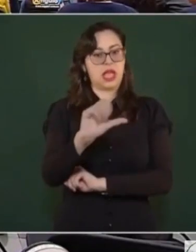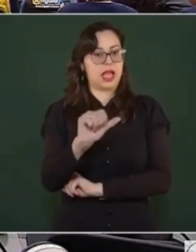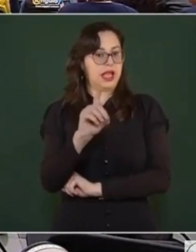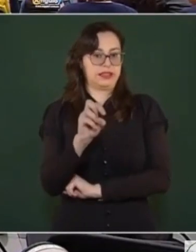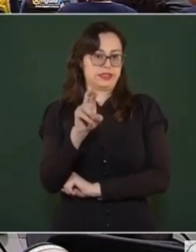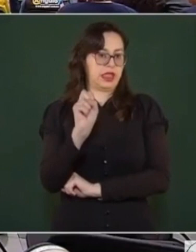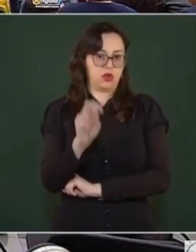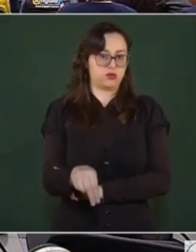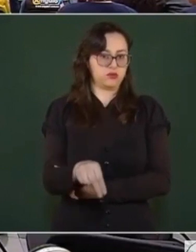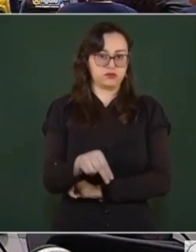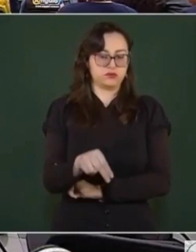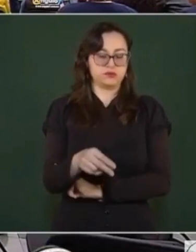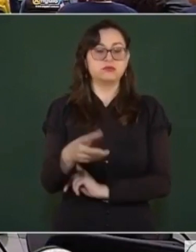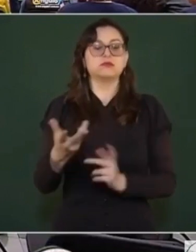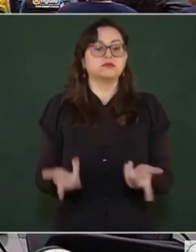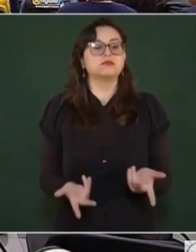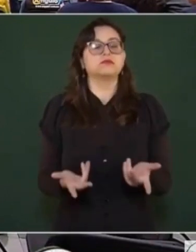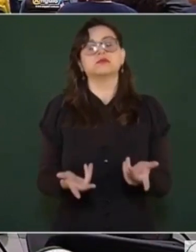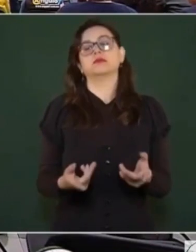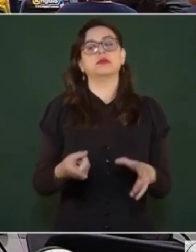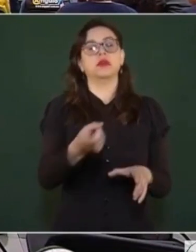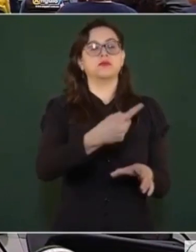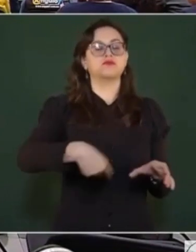asociación de intereses